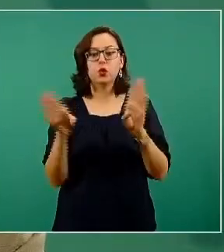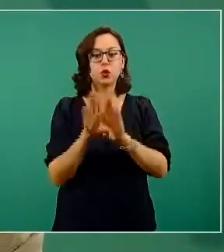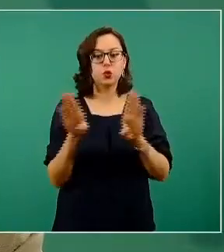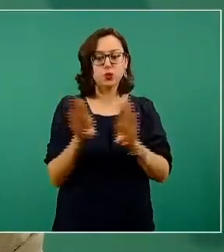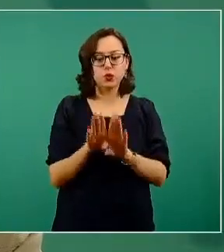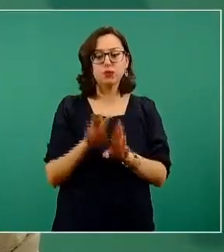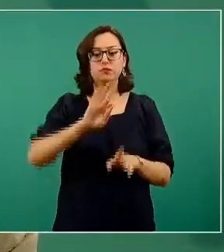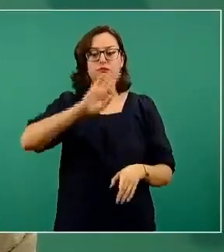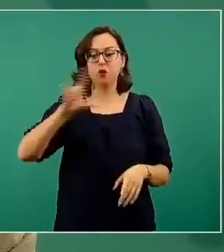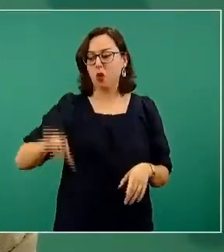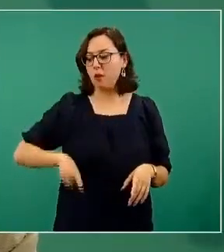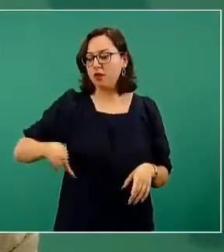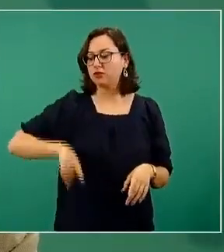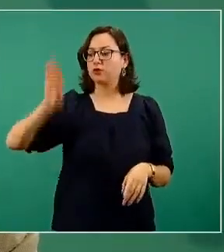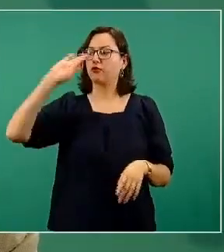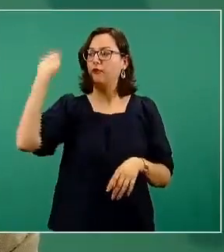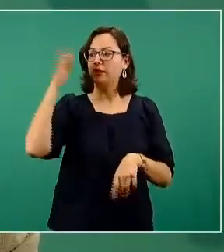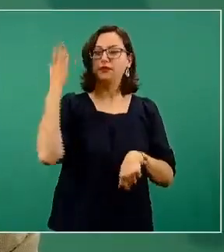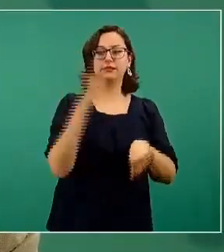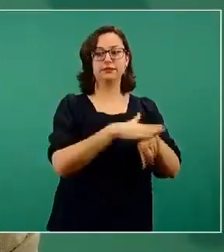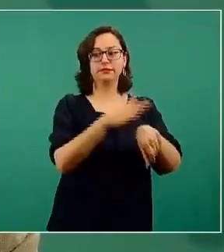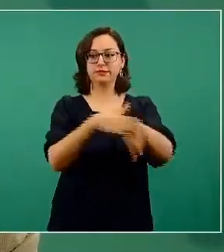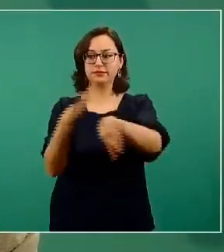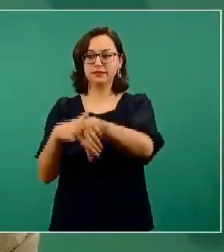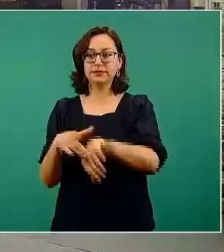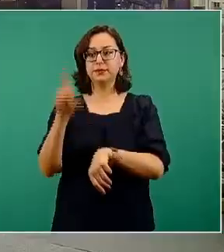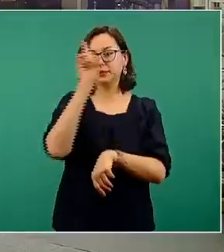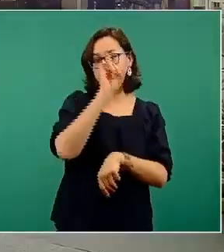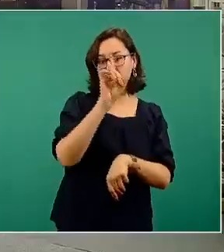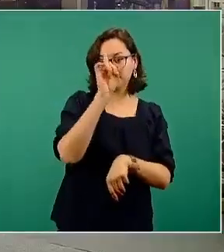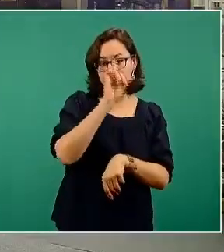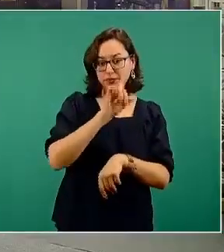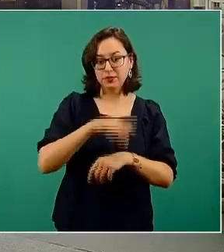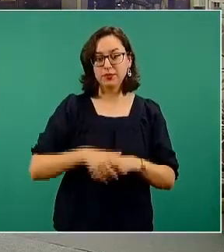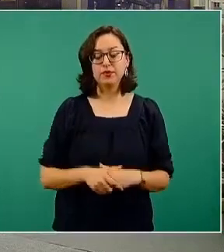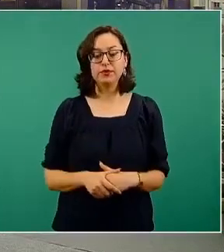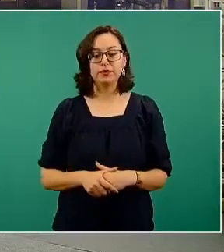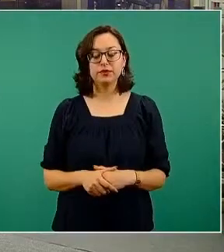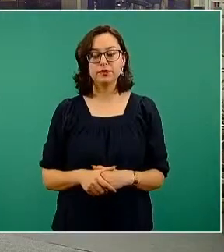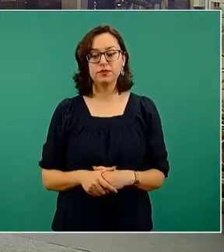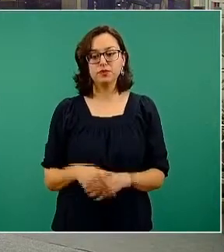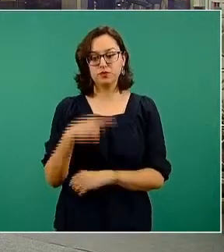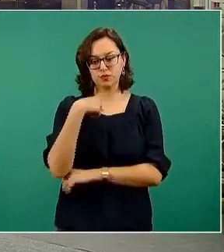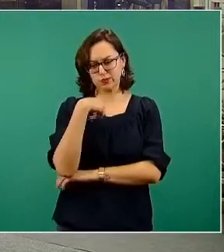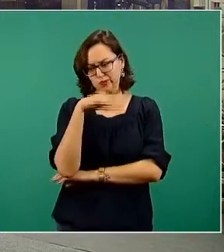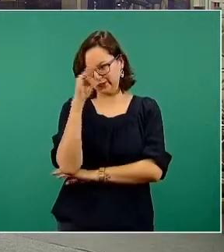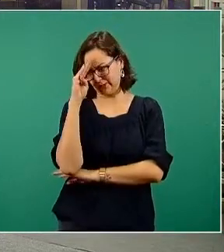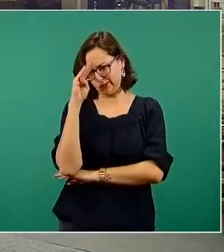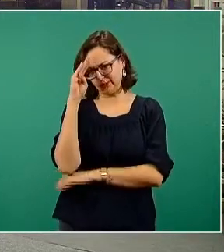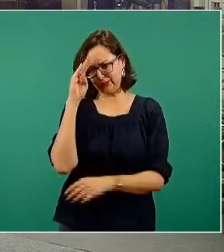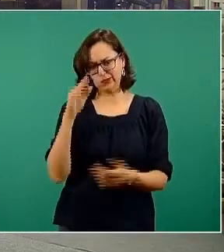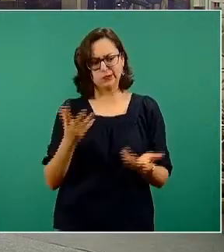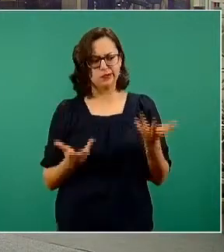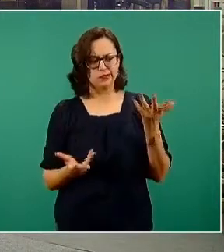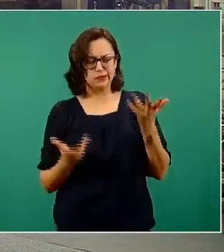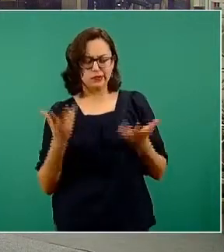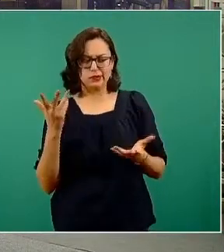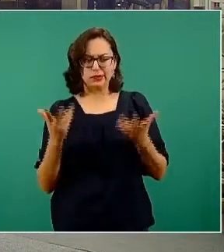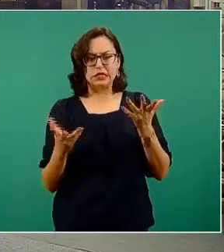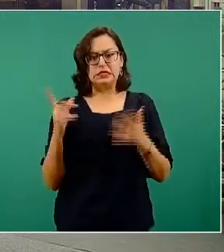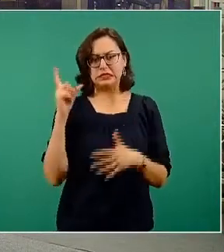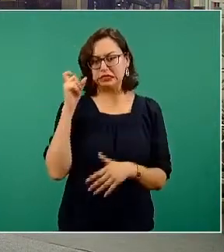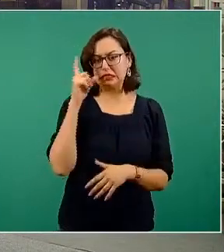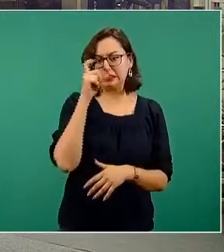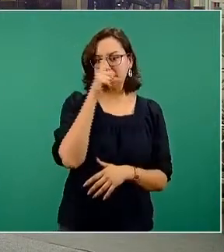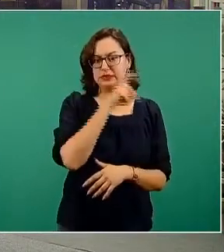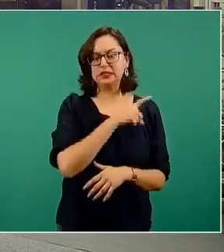desde la Federación. En principio creo que es un balance complejo porque no es como